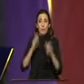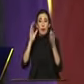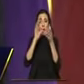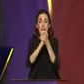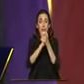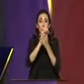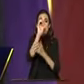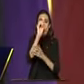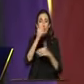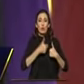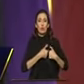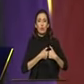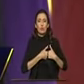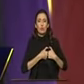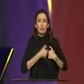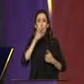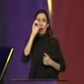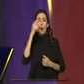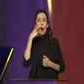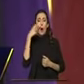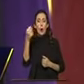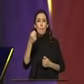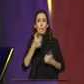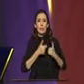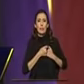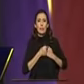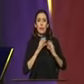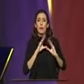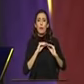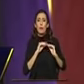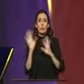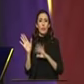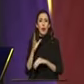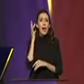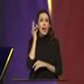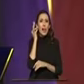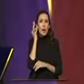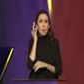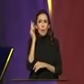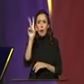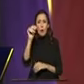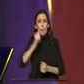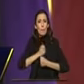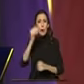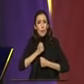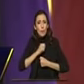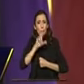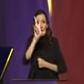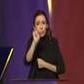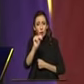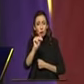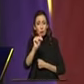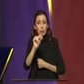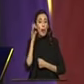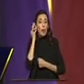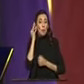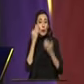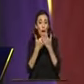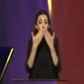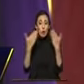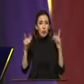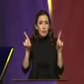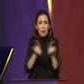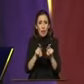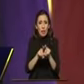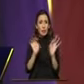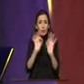Esposos, novios, por favor, enamorados, la mujer no es su propiedad. El momento en que decide